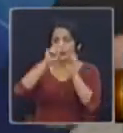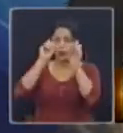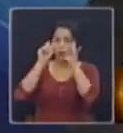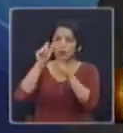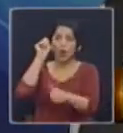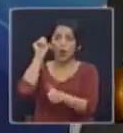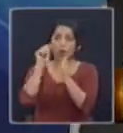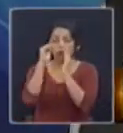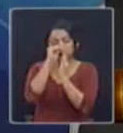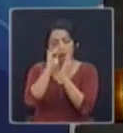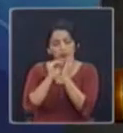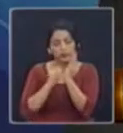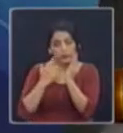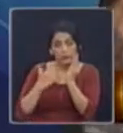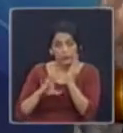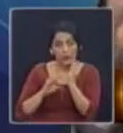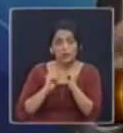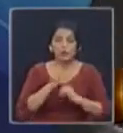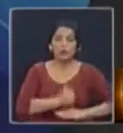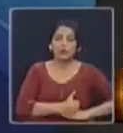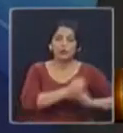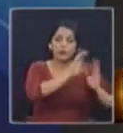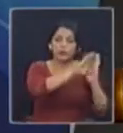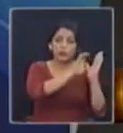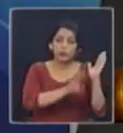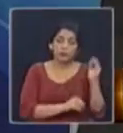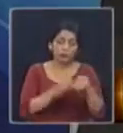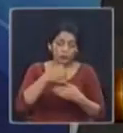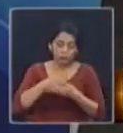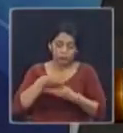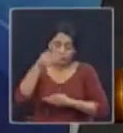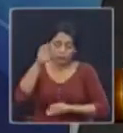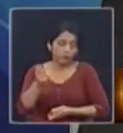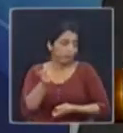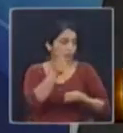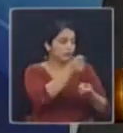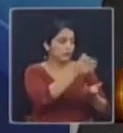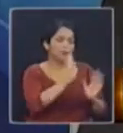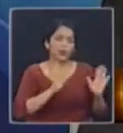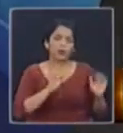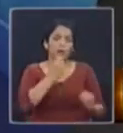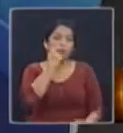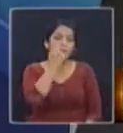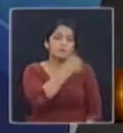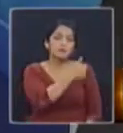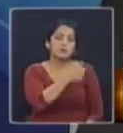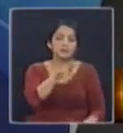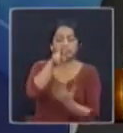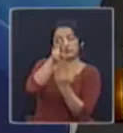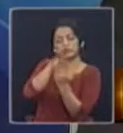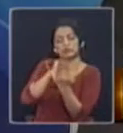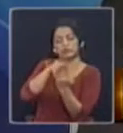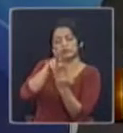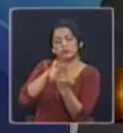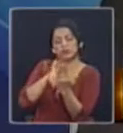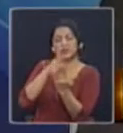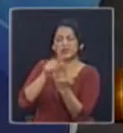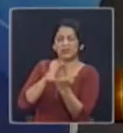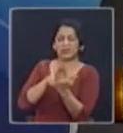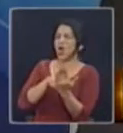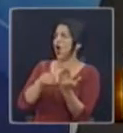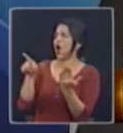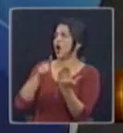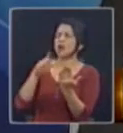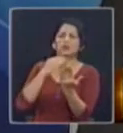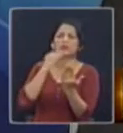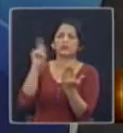Corte Constitucional para que califique las preguntas. No veo yo a la Corte Constitucional dándole las espaldas al pueblo ecuatoriano,